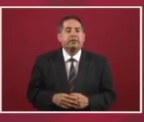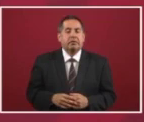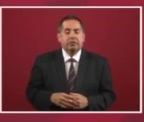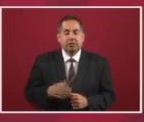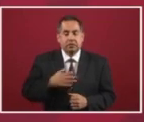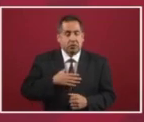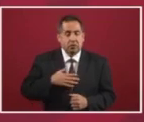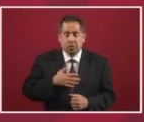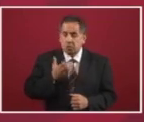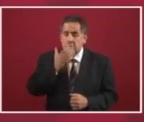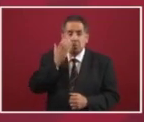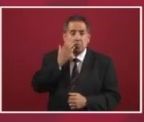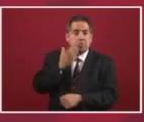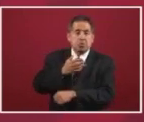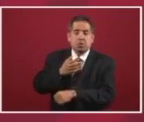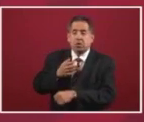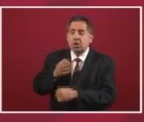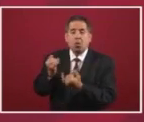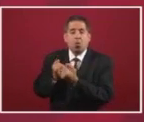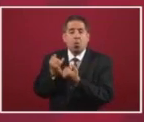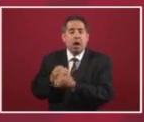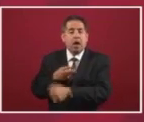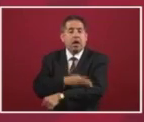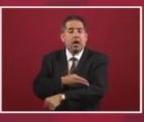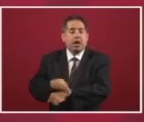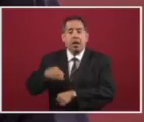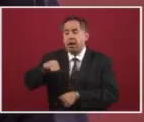soy maderista